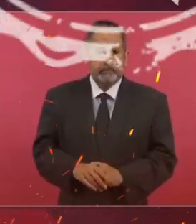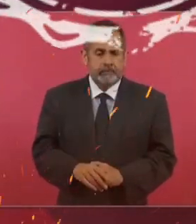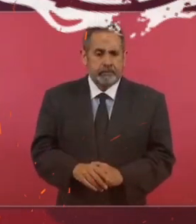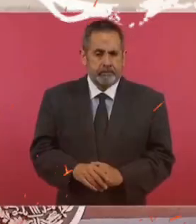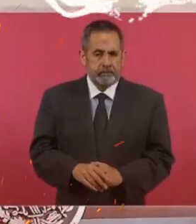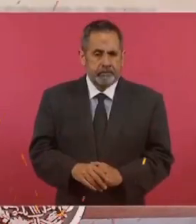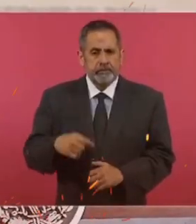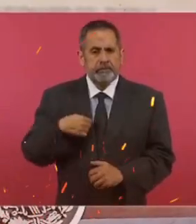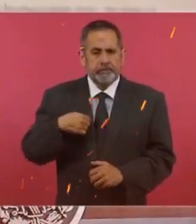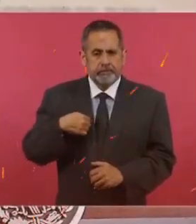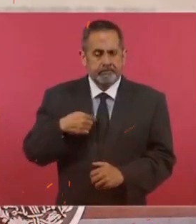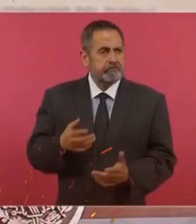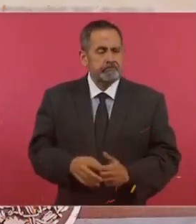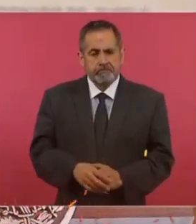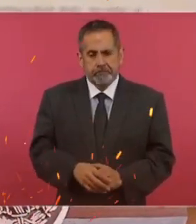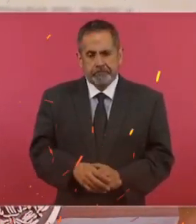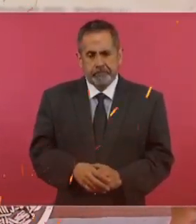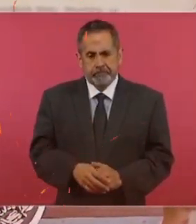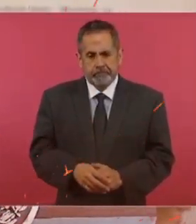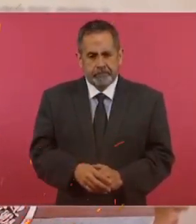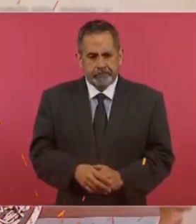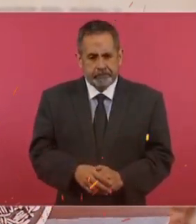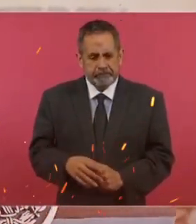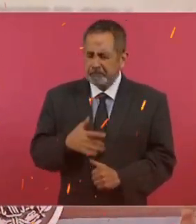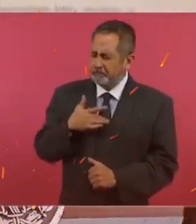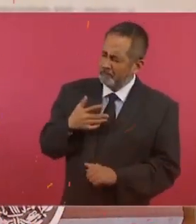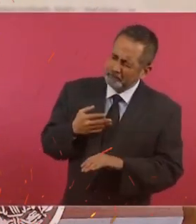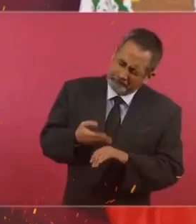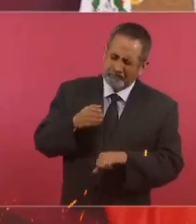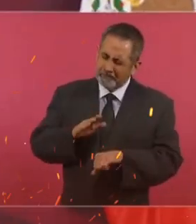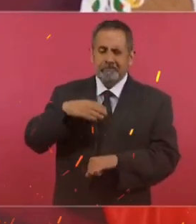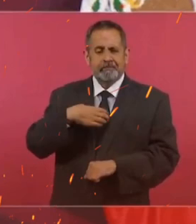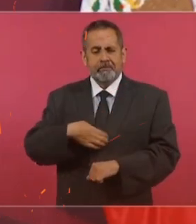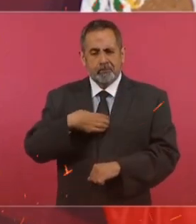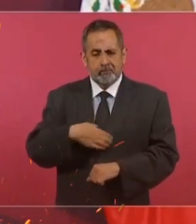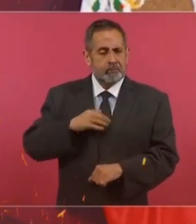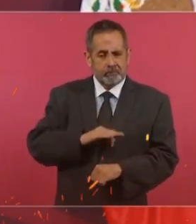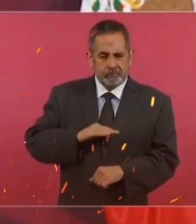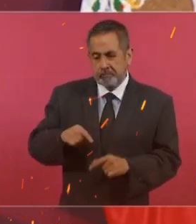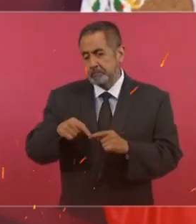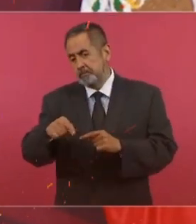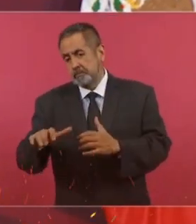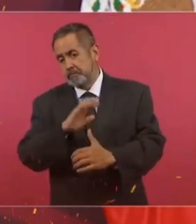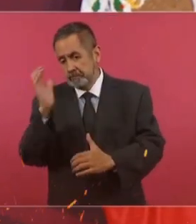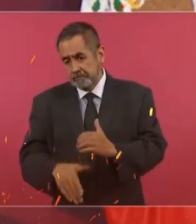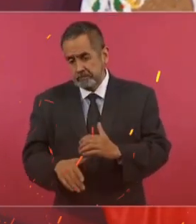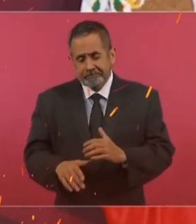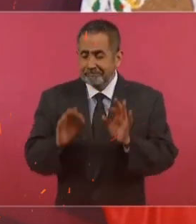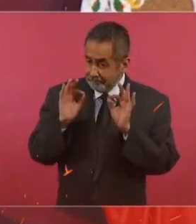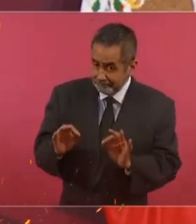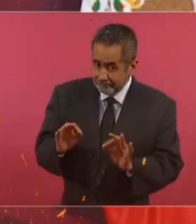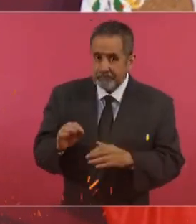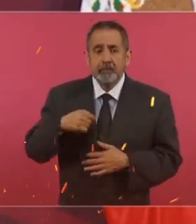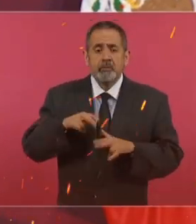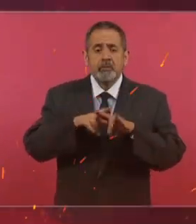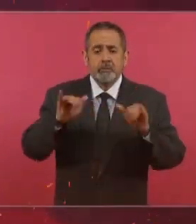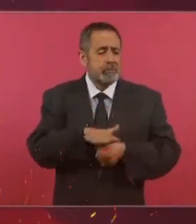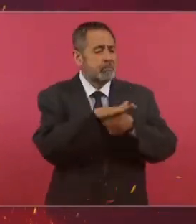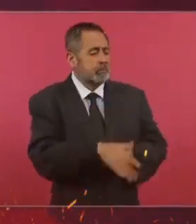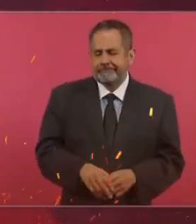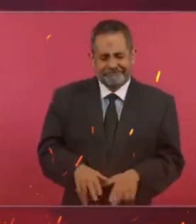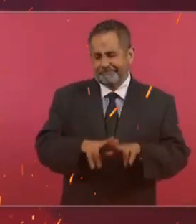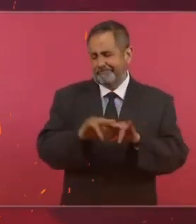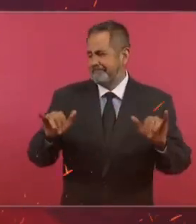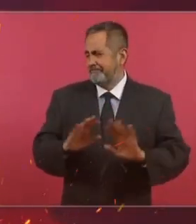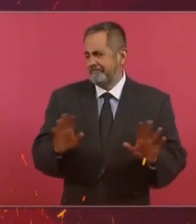Yo me voy a sentir más contento, más feliz cuando termine y pueda decir: no reprimimos a